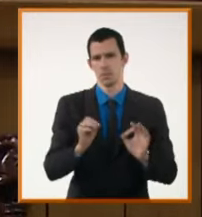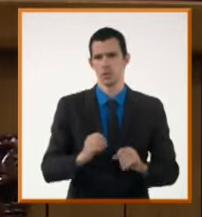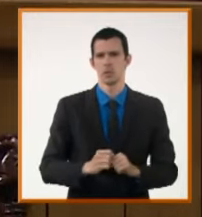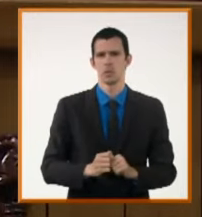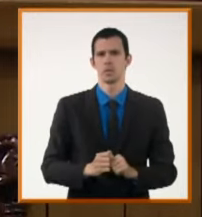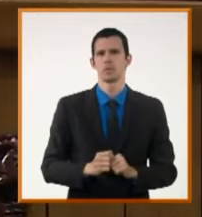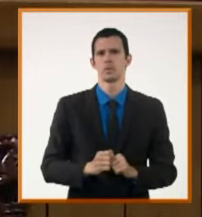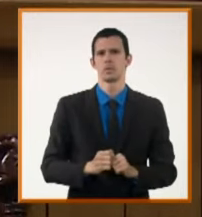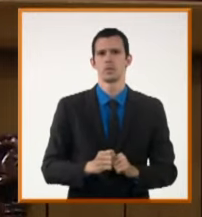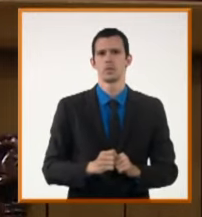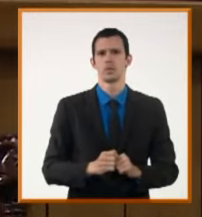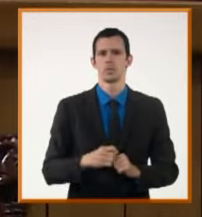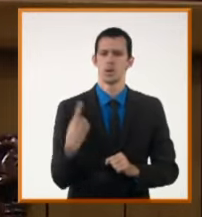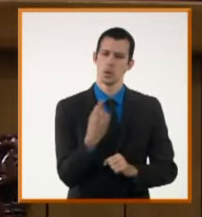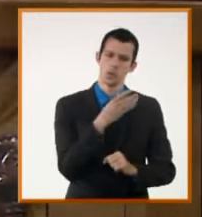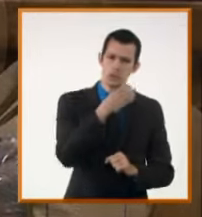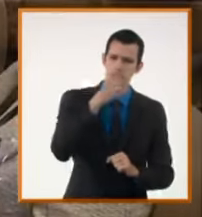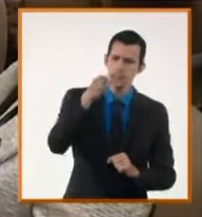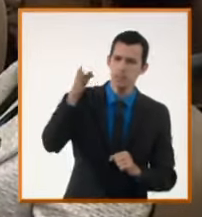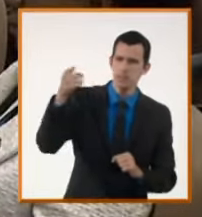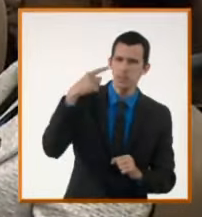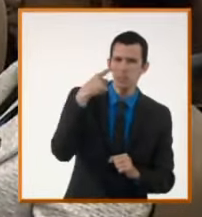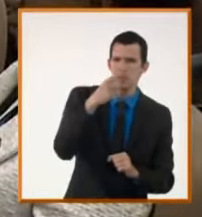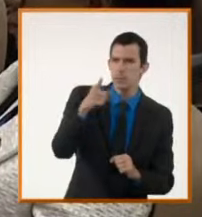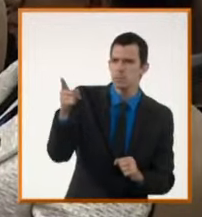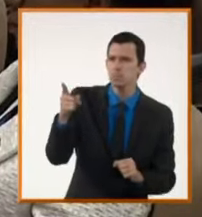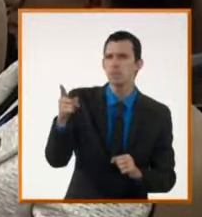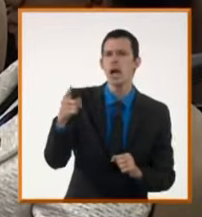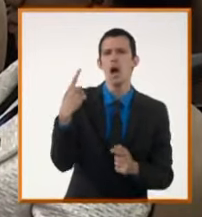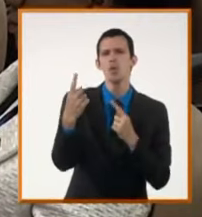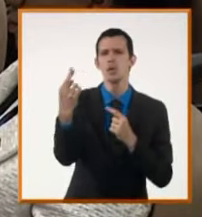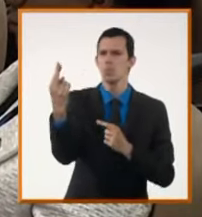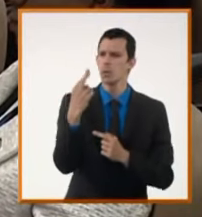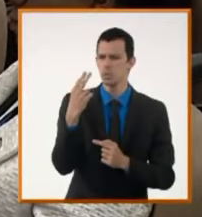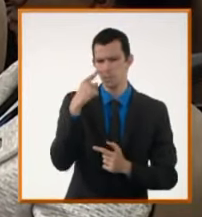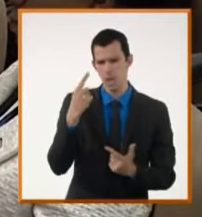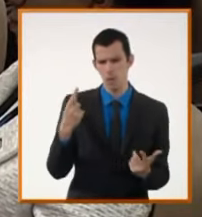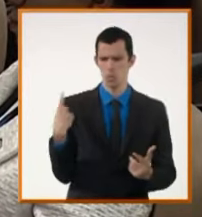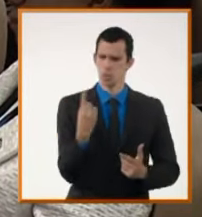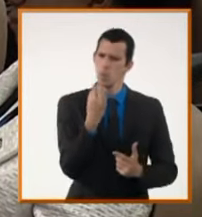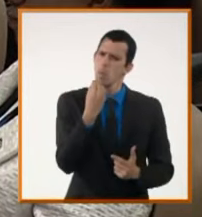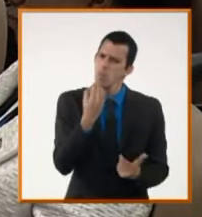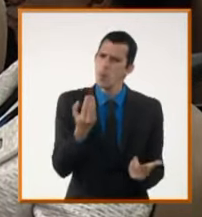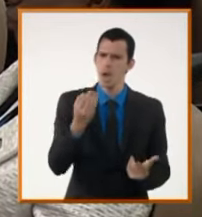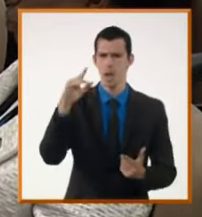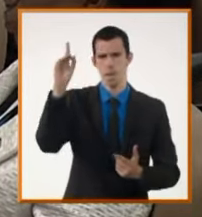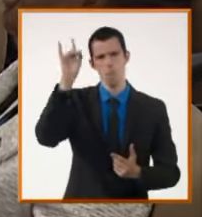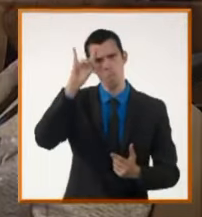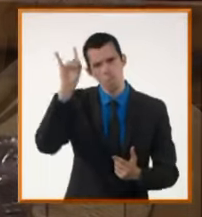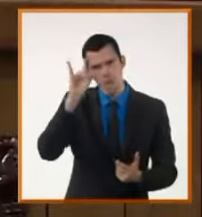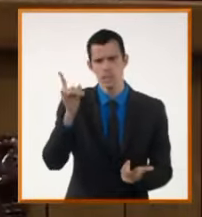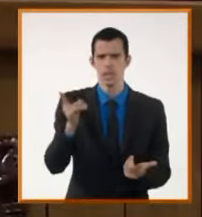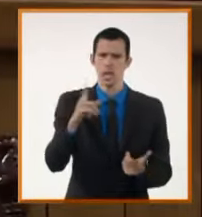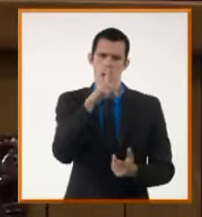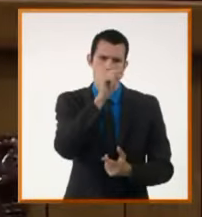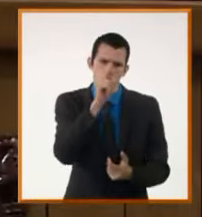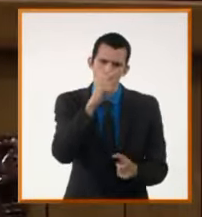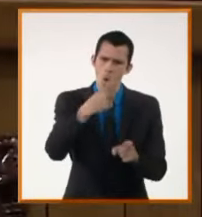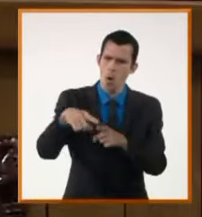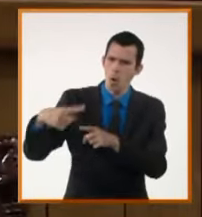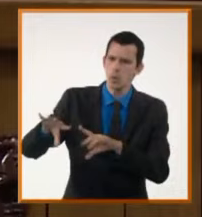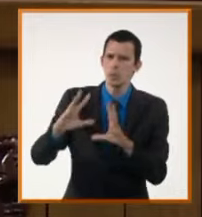le podemos ofrecer a Cuba leche, pollo, varias cosas, y no quiere que le